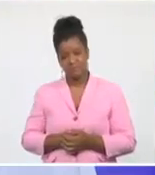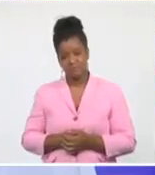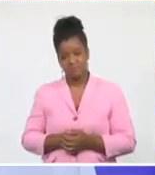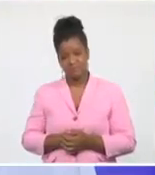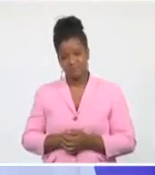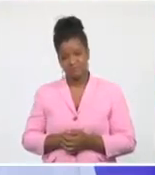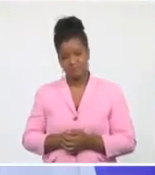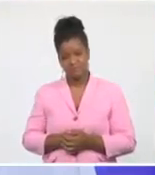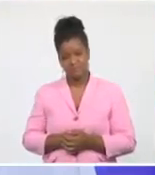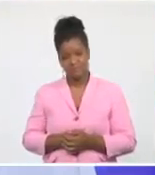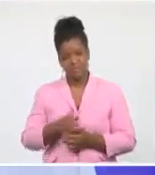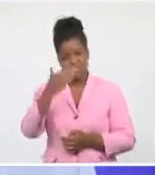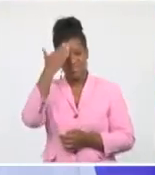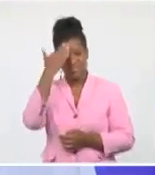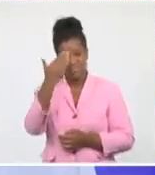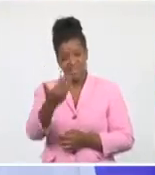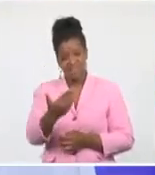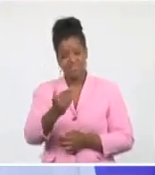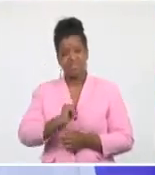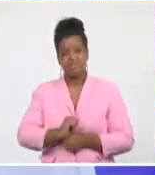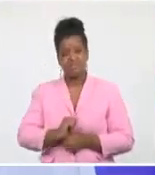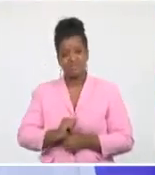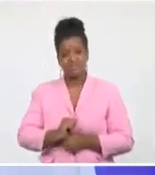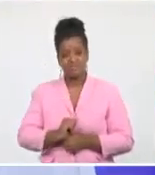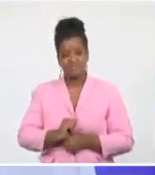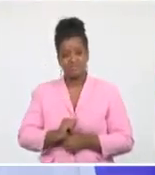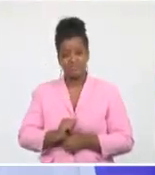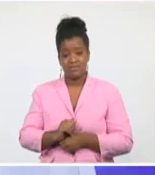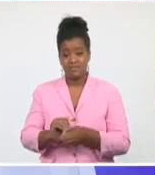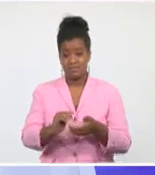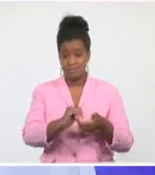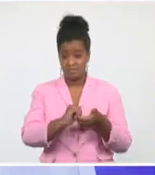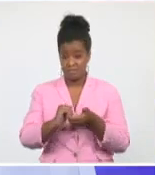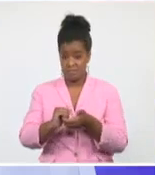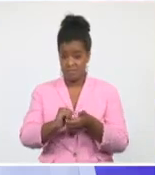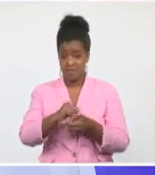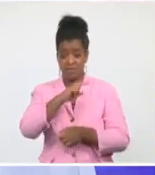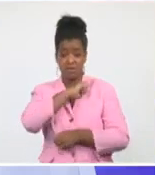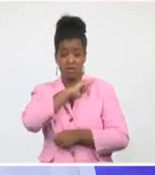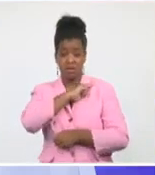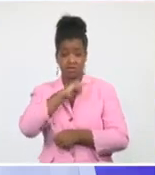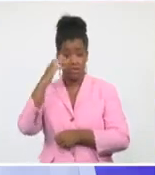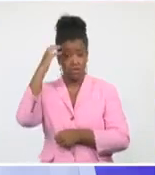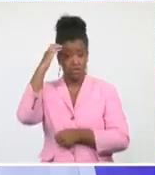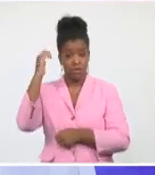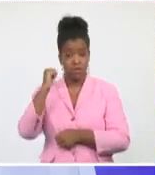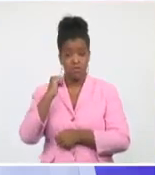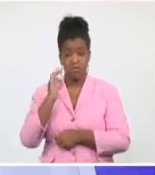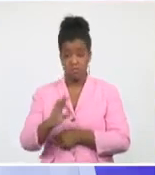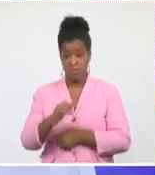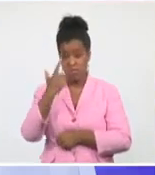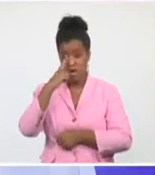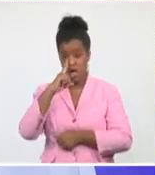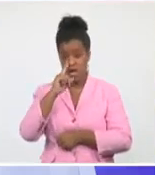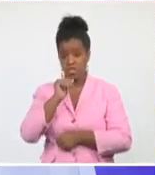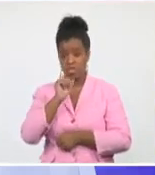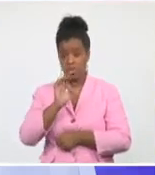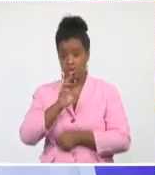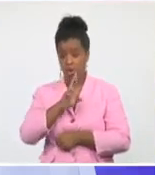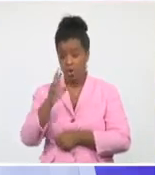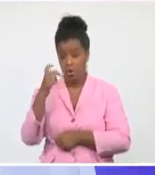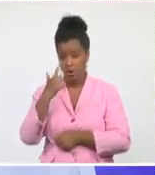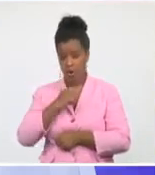Muchas gracias. Excelentísimo señor Javier Espoz Zamora, jefe de gobierno del Principado de Andorra. Su majestad Felipe